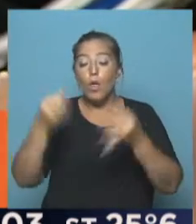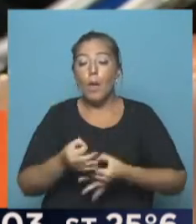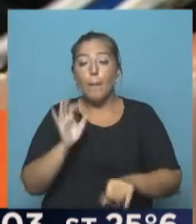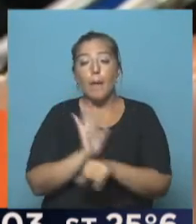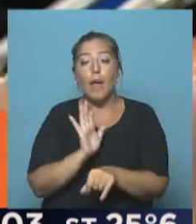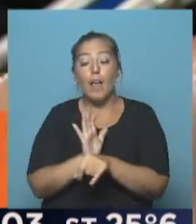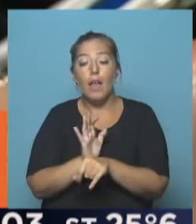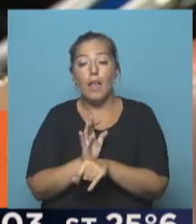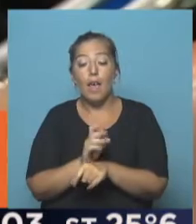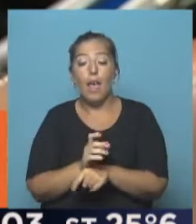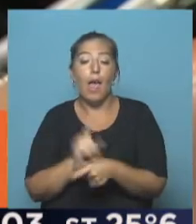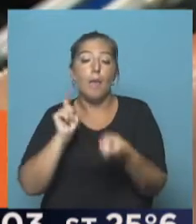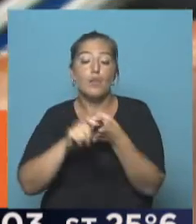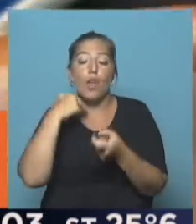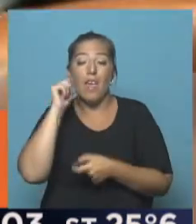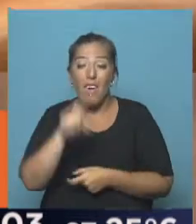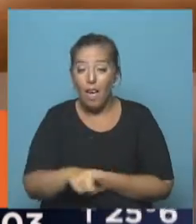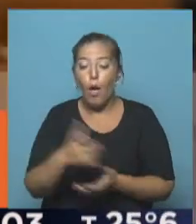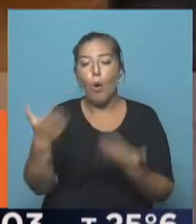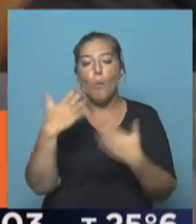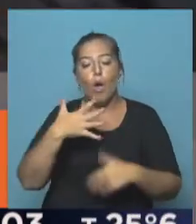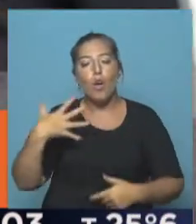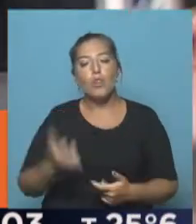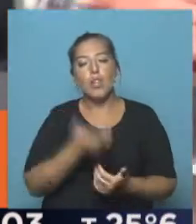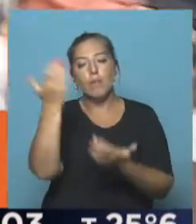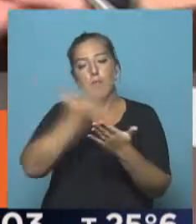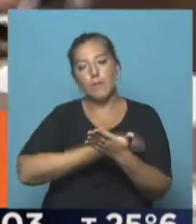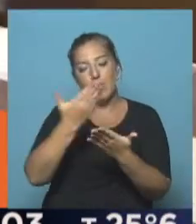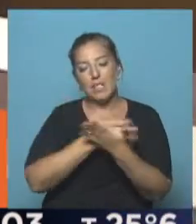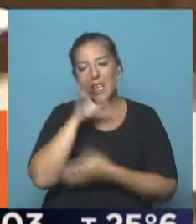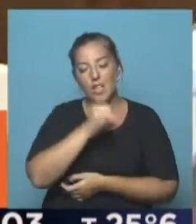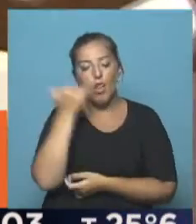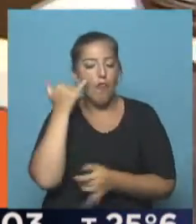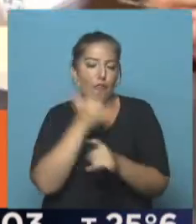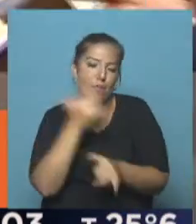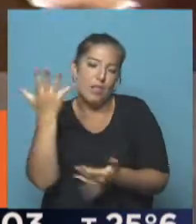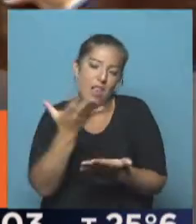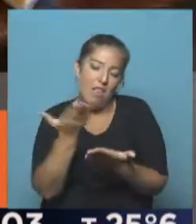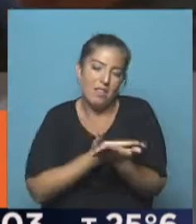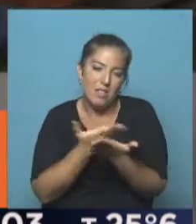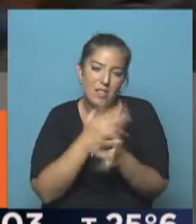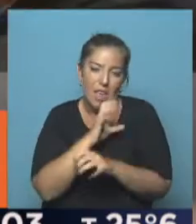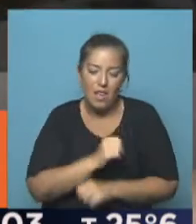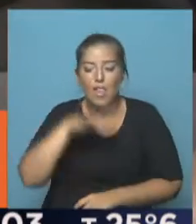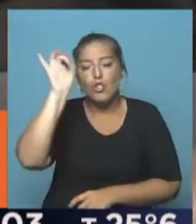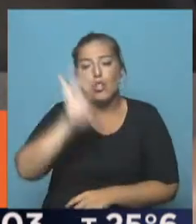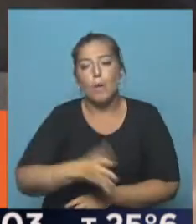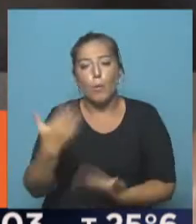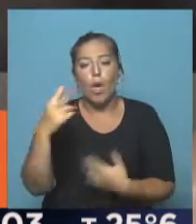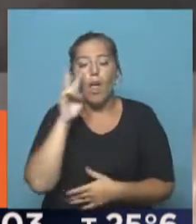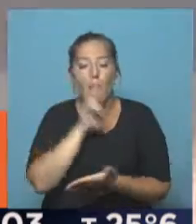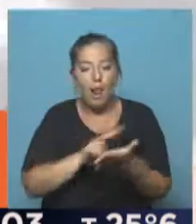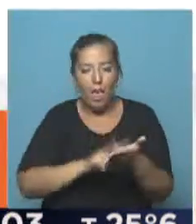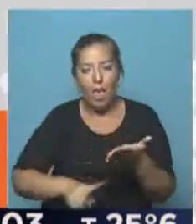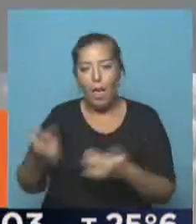yerno, Jared Kushner, pueda acceder a reportes clasificados y a información secreta que usualmente solo puede leer el presidente.